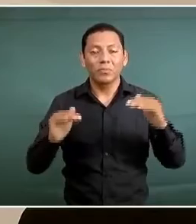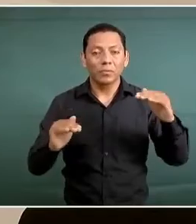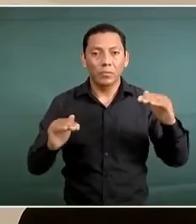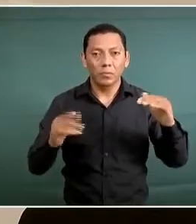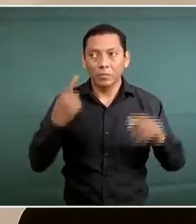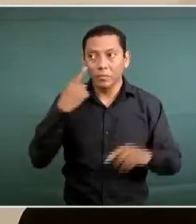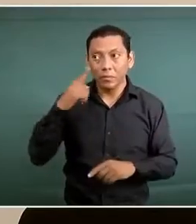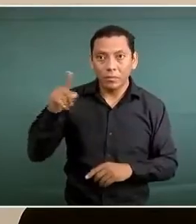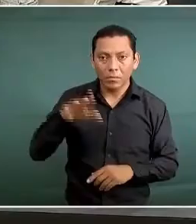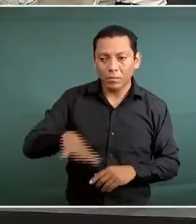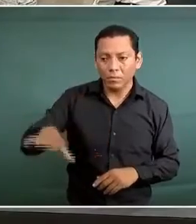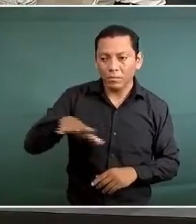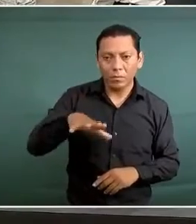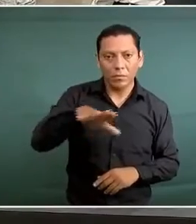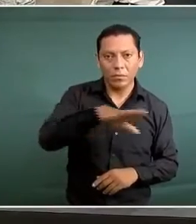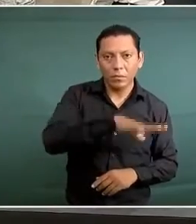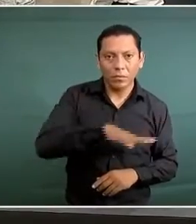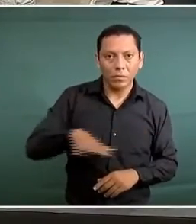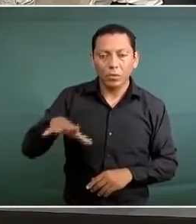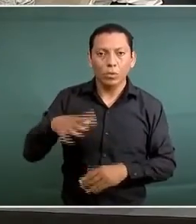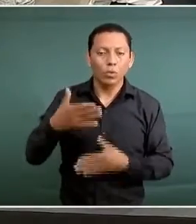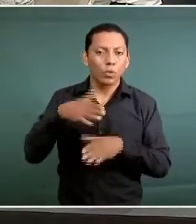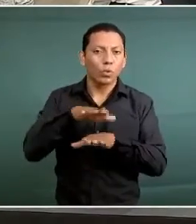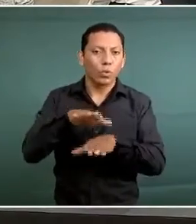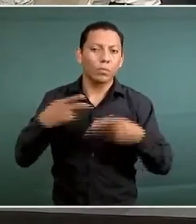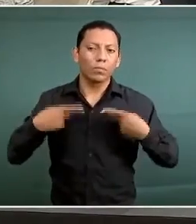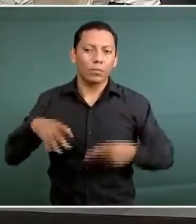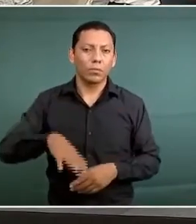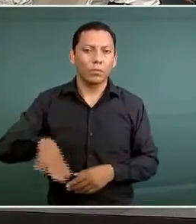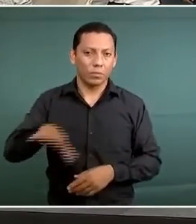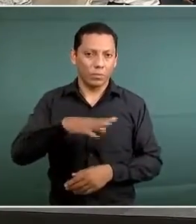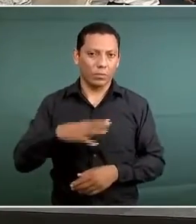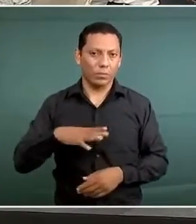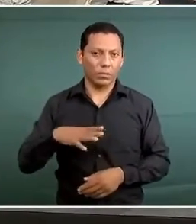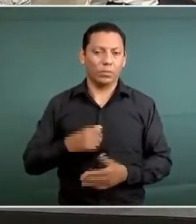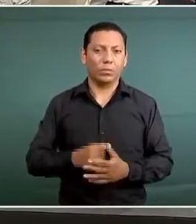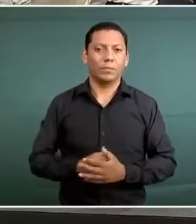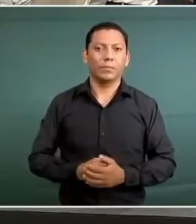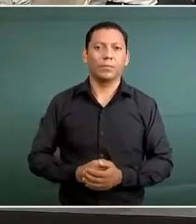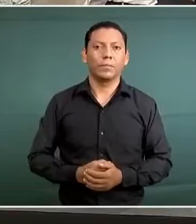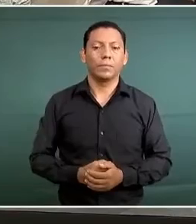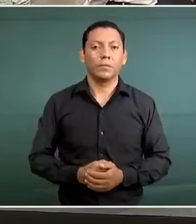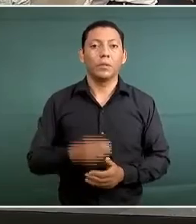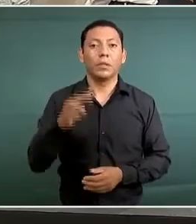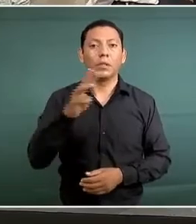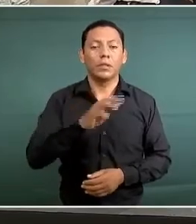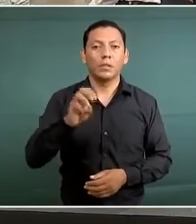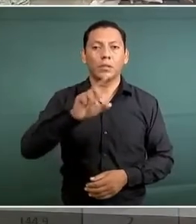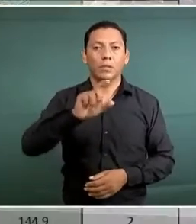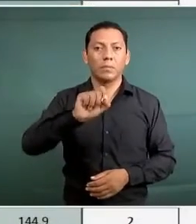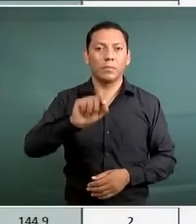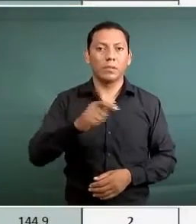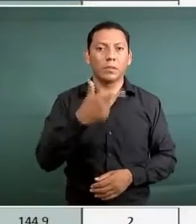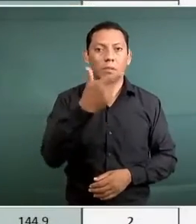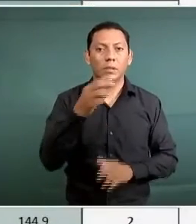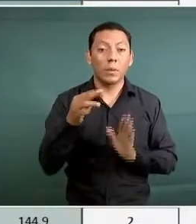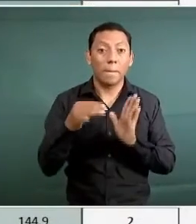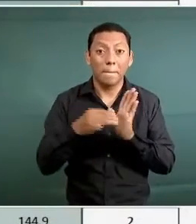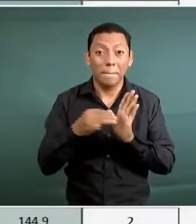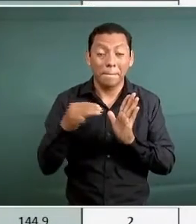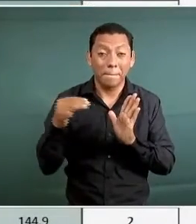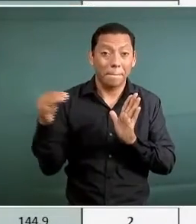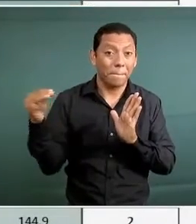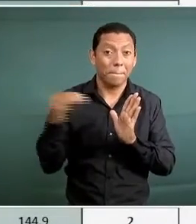acuerdo a la población su población trescientos veintisiete millones